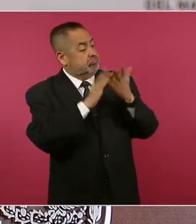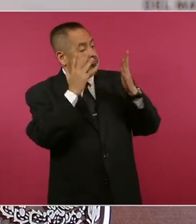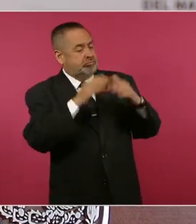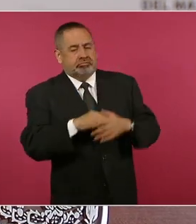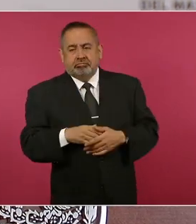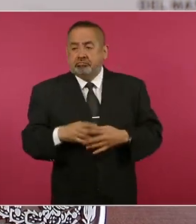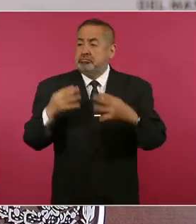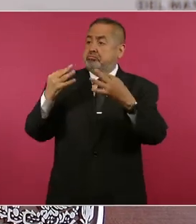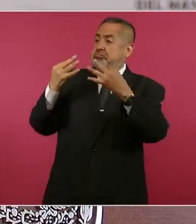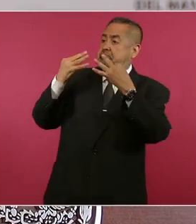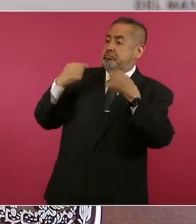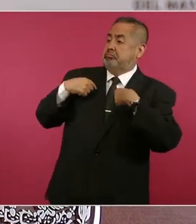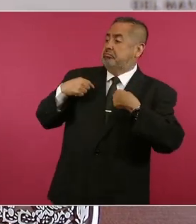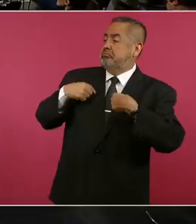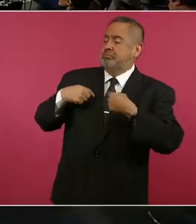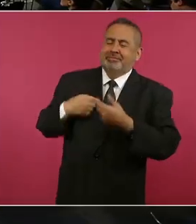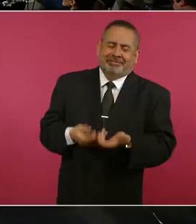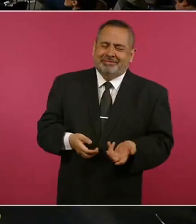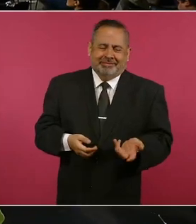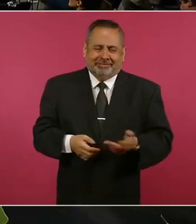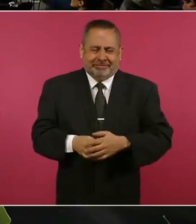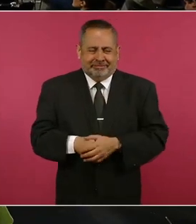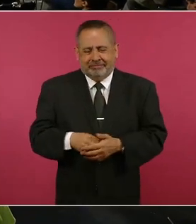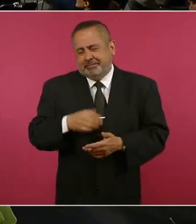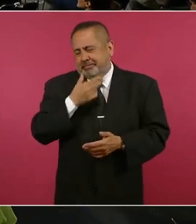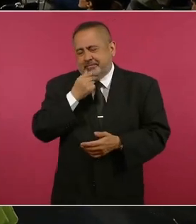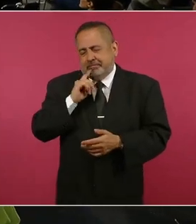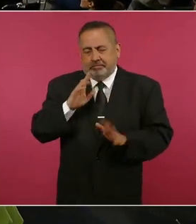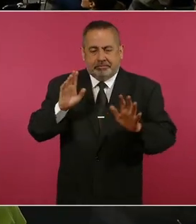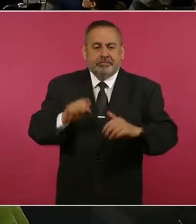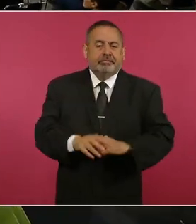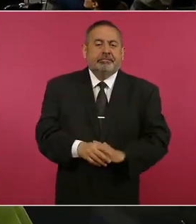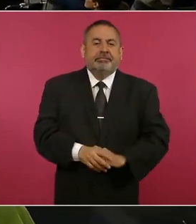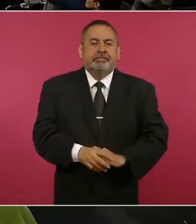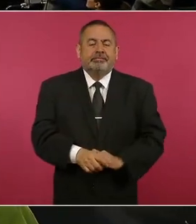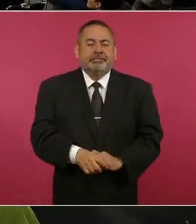notorio o notoria,